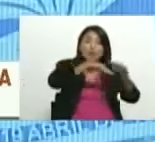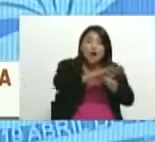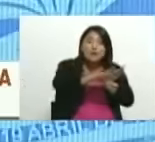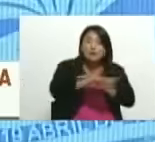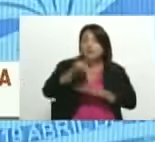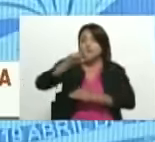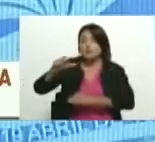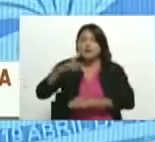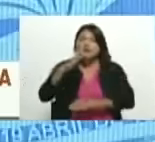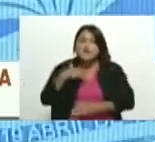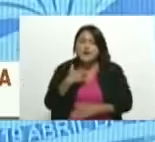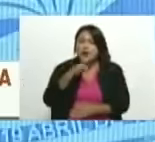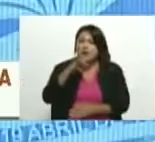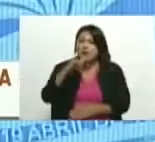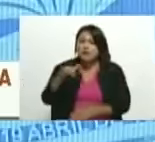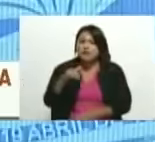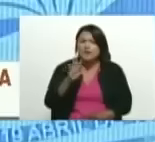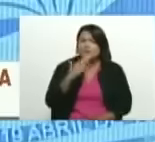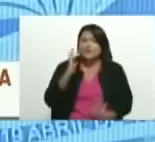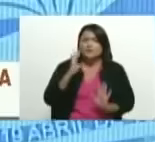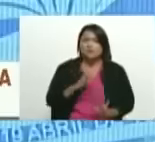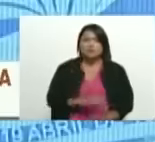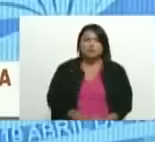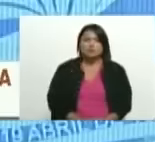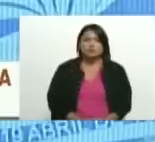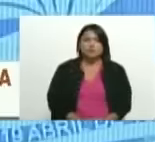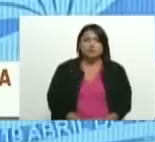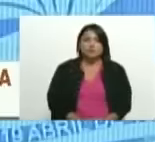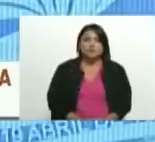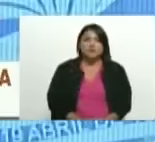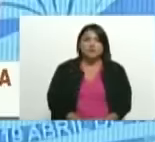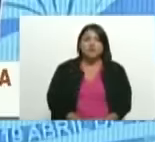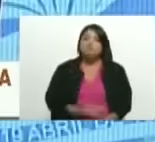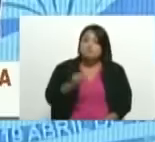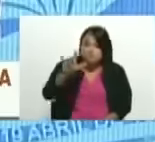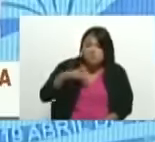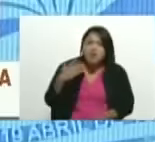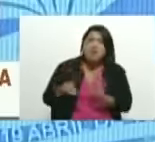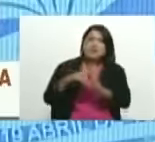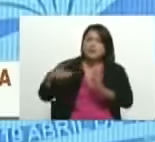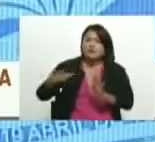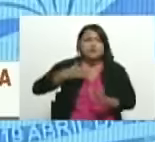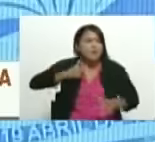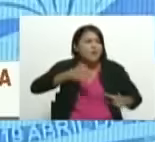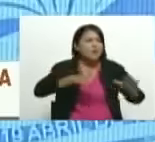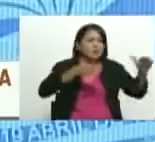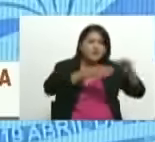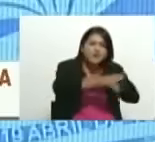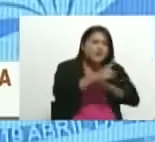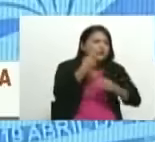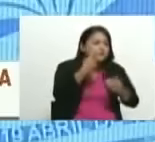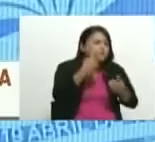impugnar, póngase usted que un candidato quiere impugnar. Ese candidato tendría derecho a acceder a esas actas.